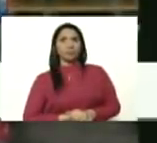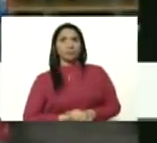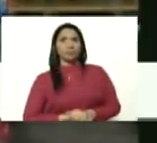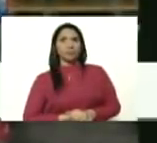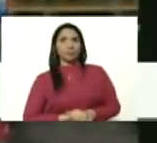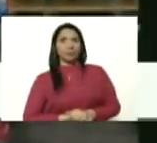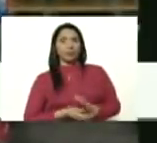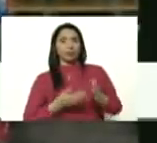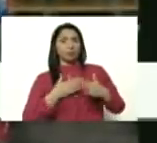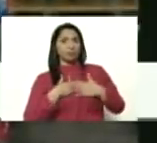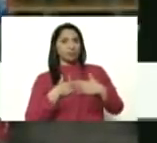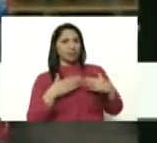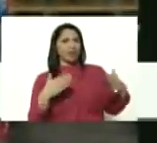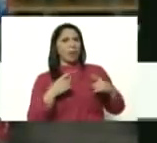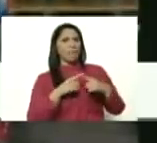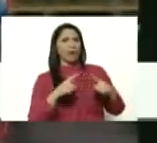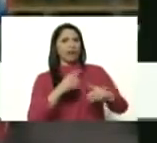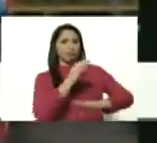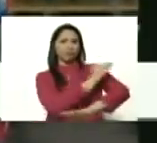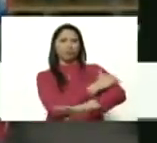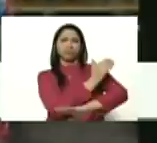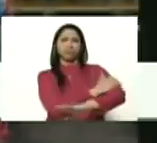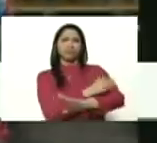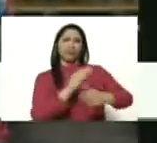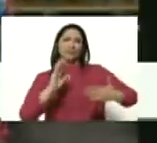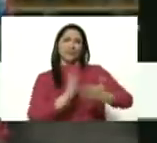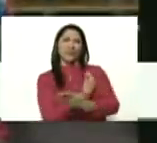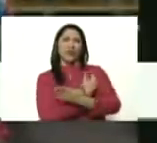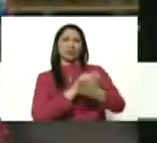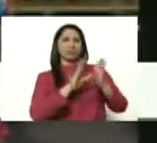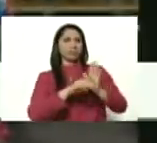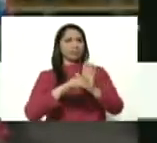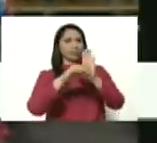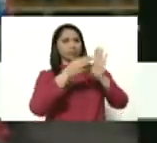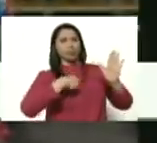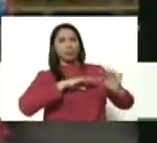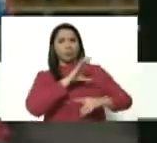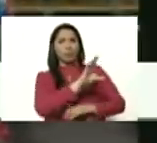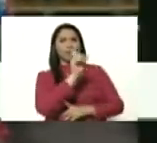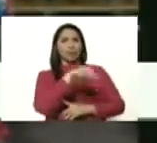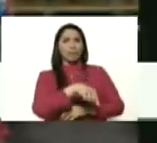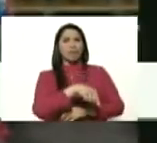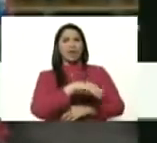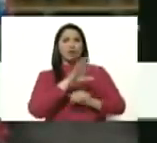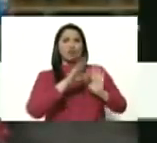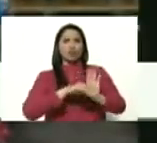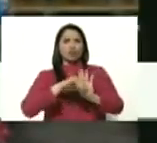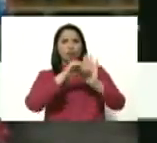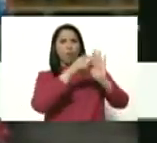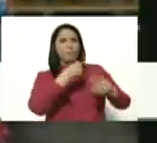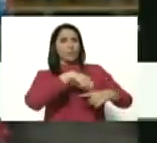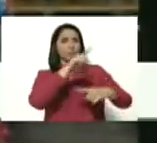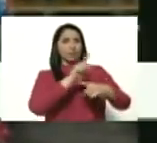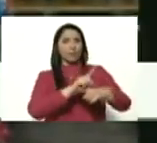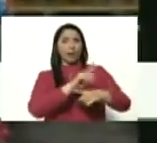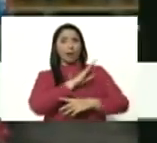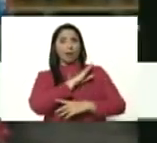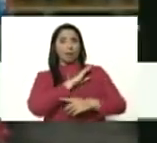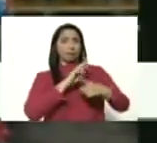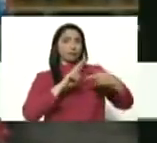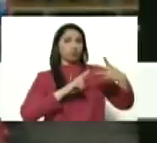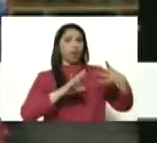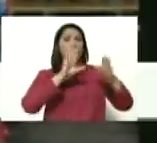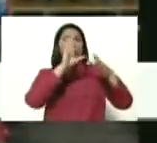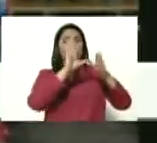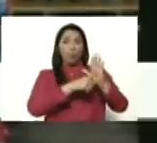se ha prestado para saquear nuestra nación por vía de la expropiación de nuestros principales patrimonios. Se robaron la